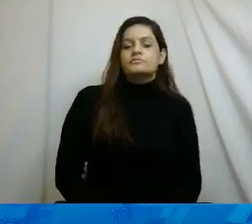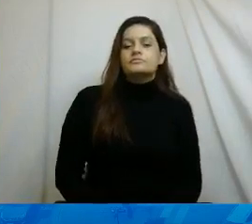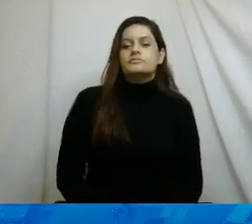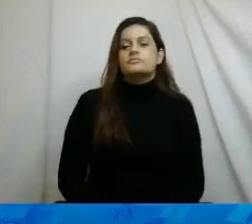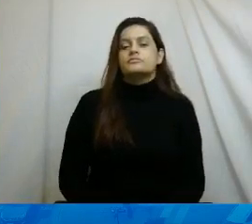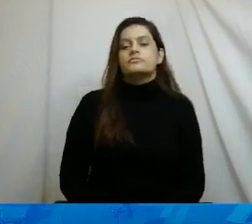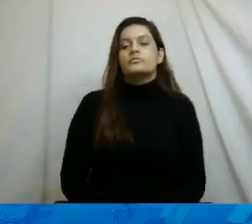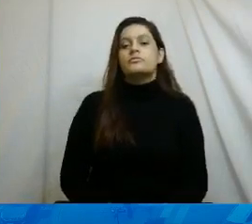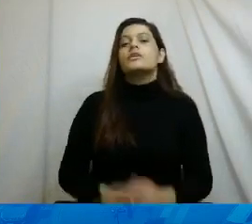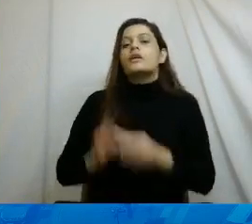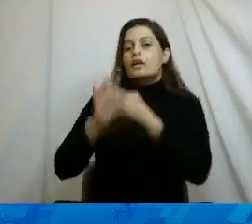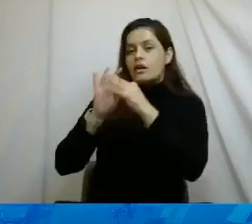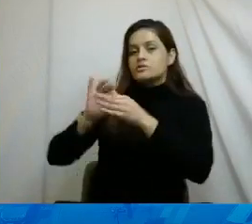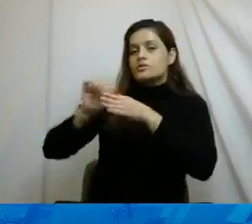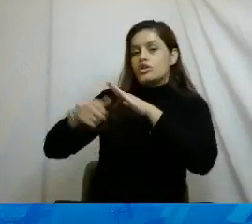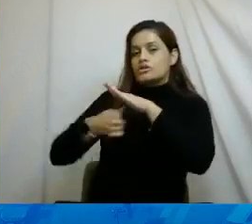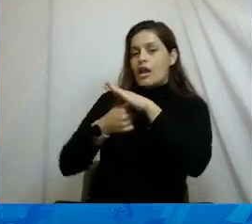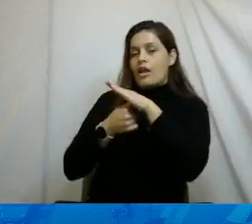Gracias, concejal.